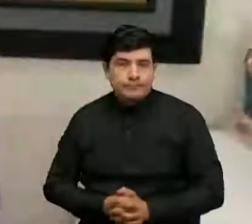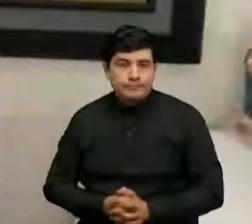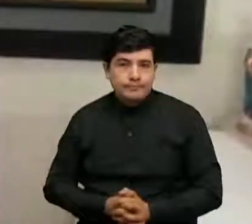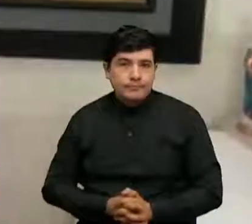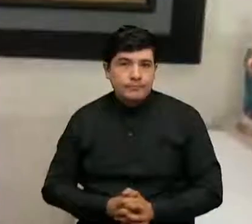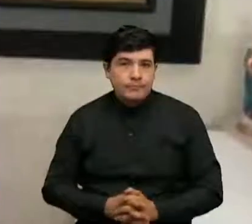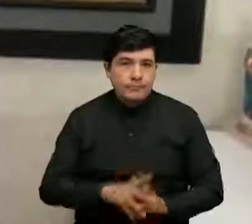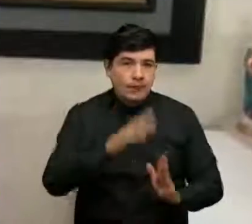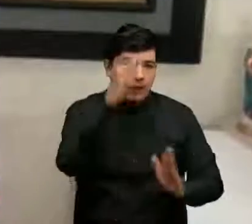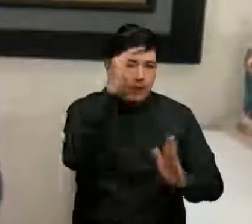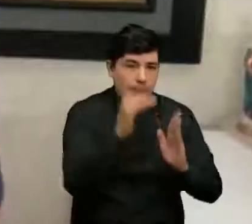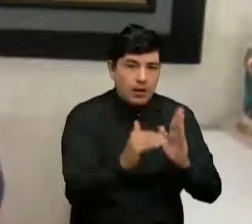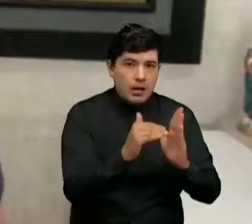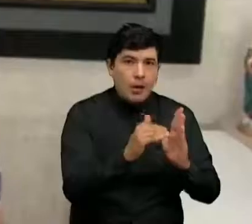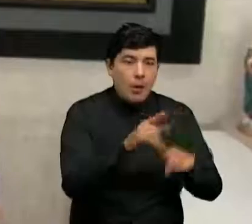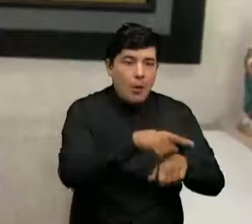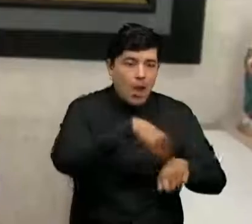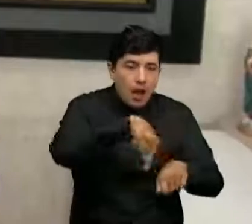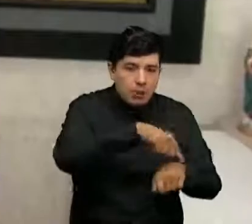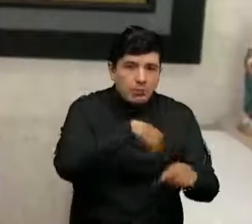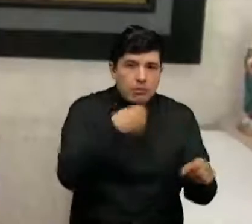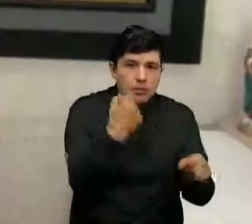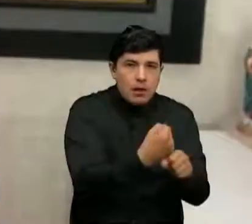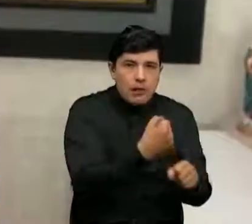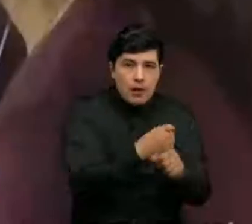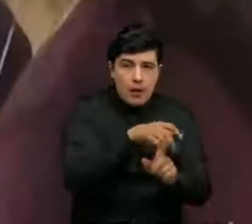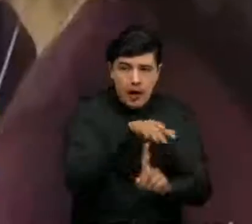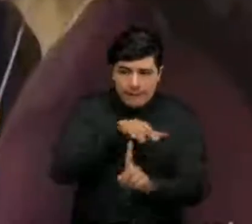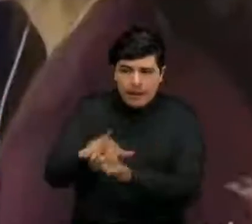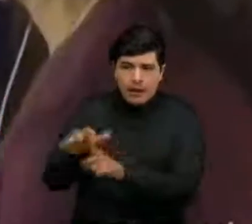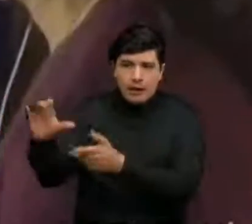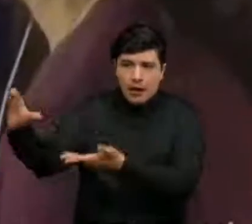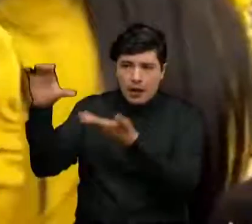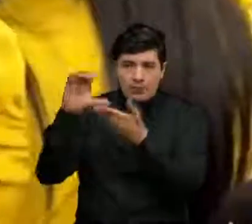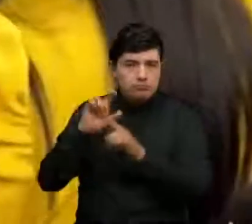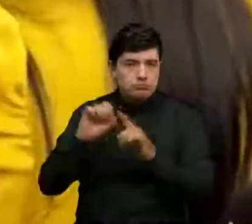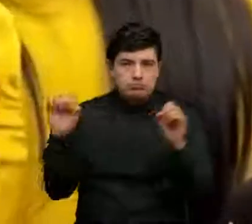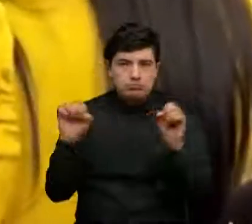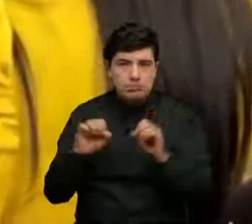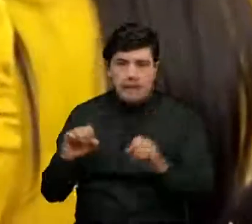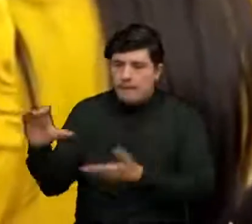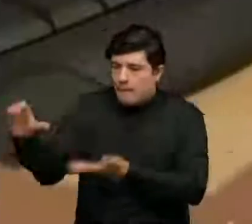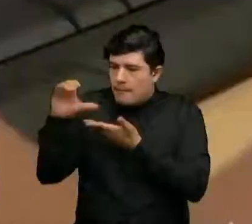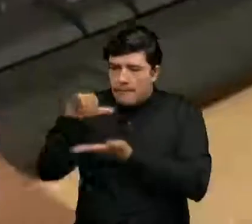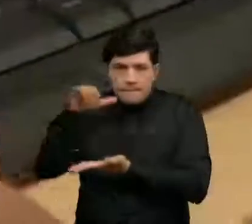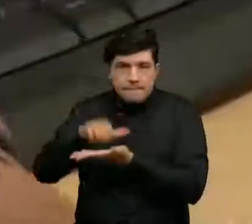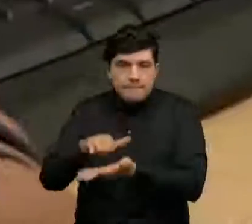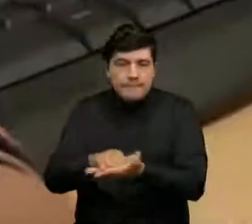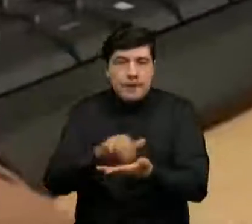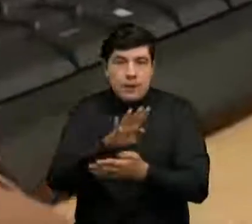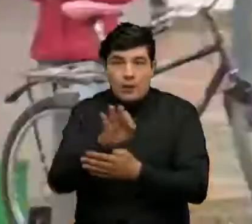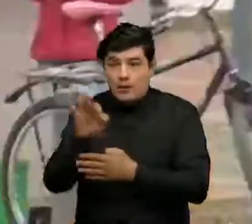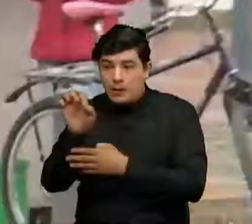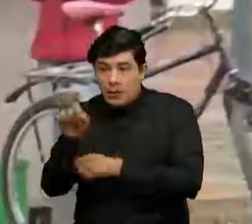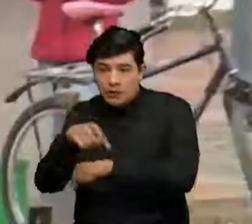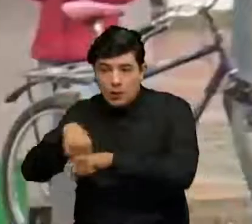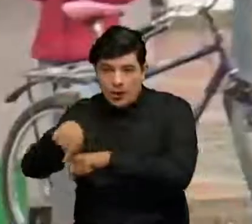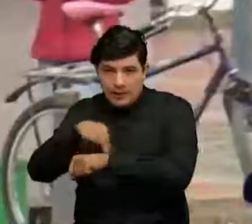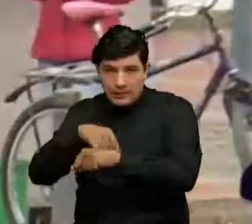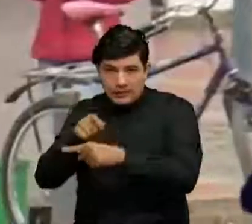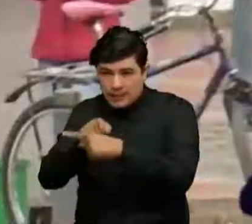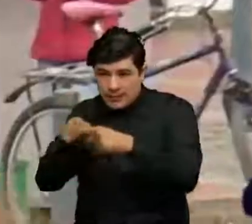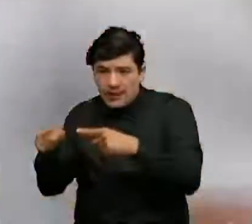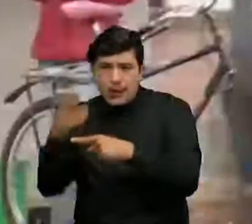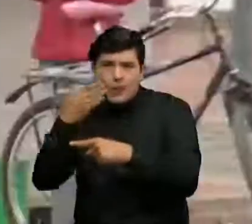valor del salario devengado ni las prestaciones sociales derivadas del mismo. Reducir las 48 horas laborales que fueron